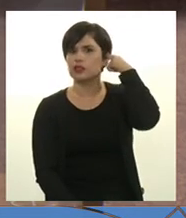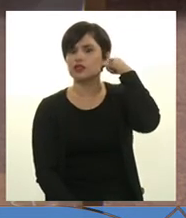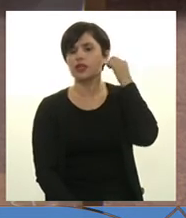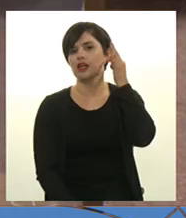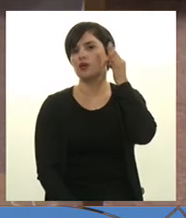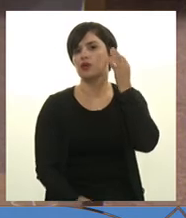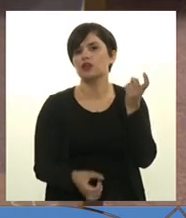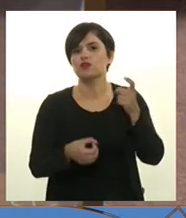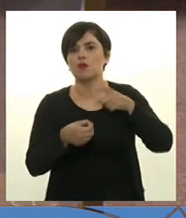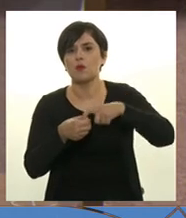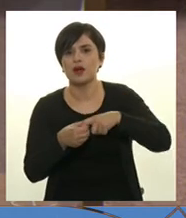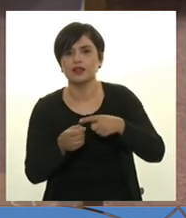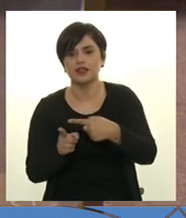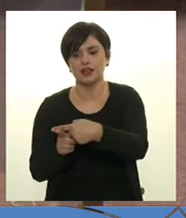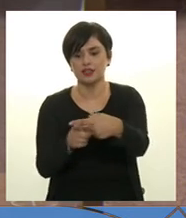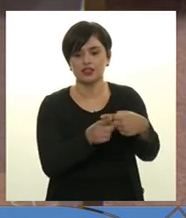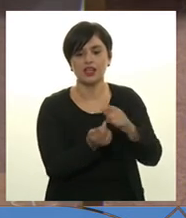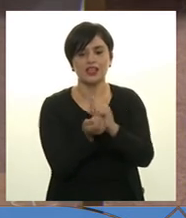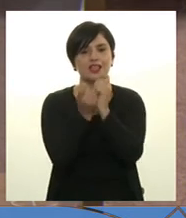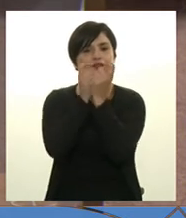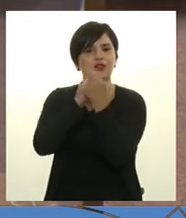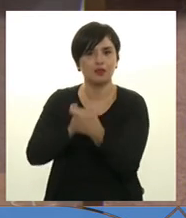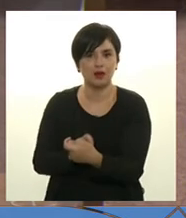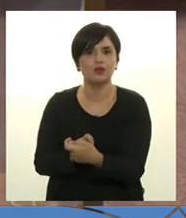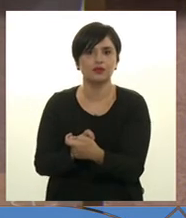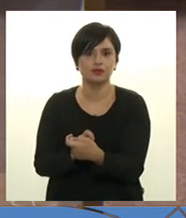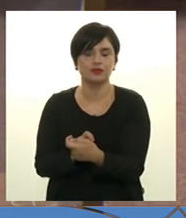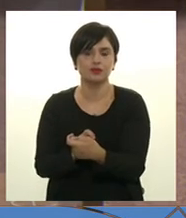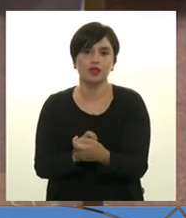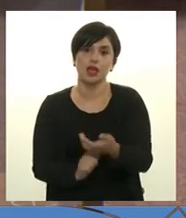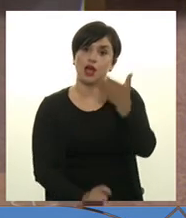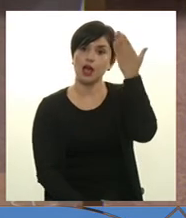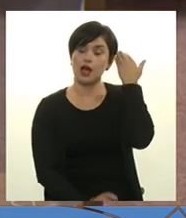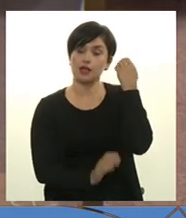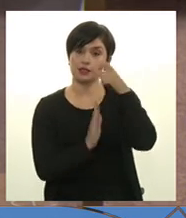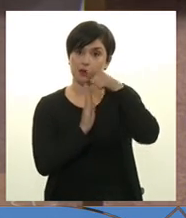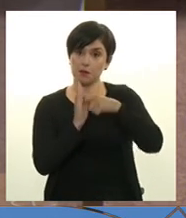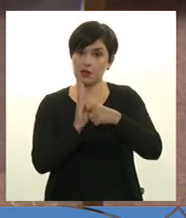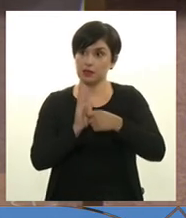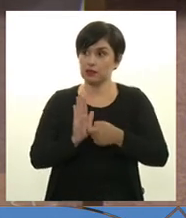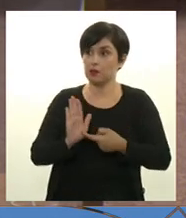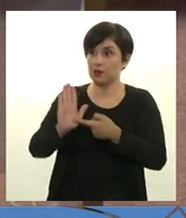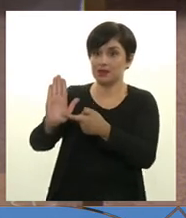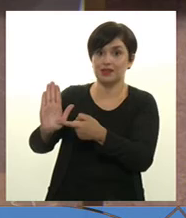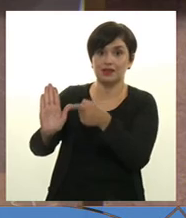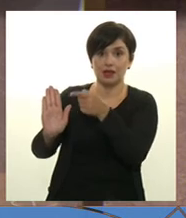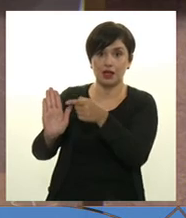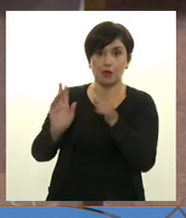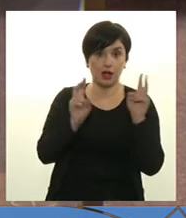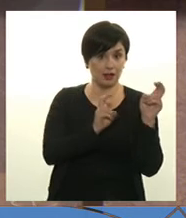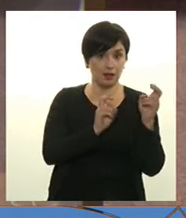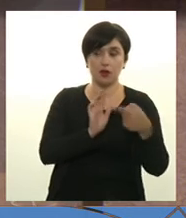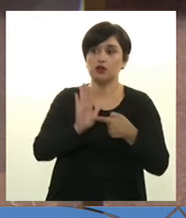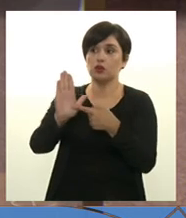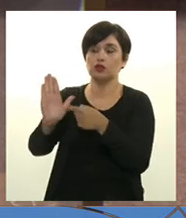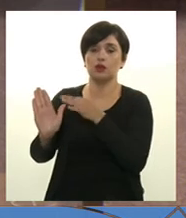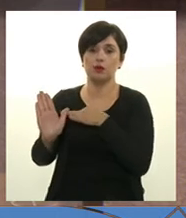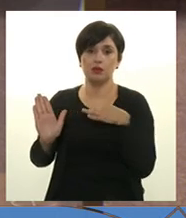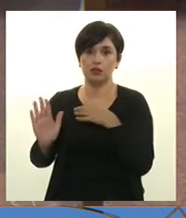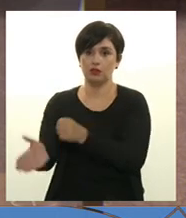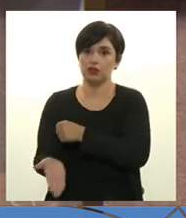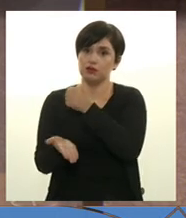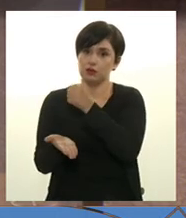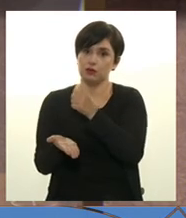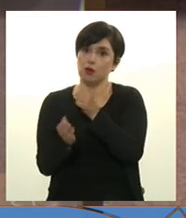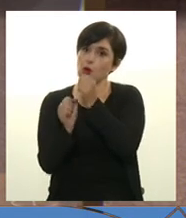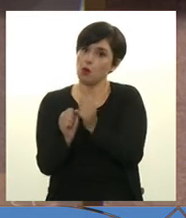transformamos realidad hace ya meses como dije presentamos este tema al ministro de asiento pueden no querer ver